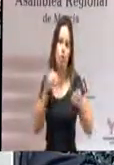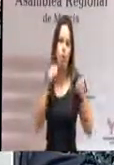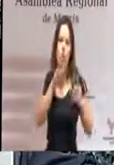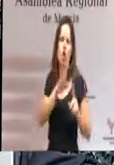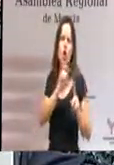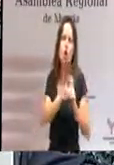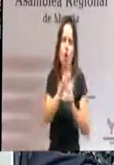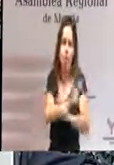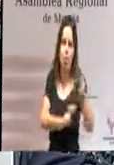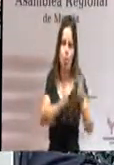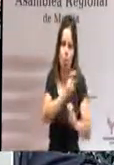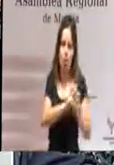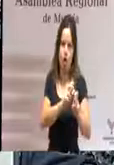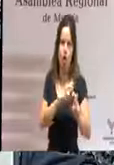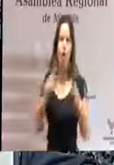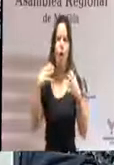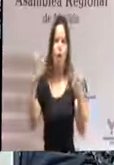solución.